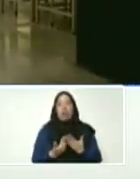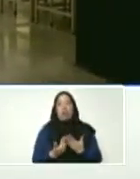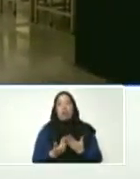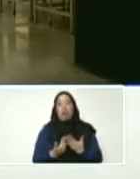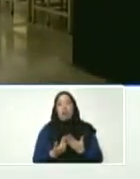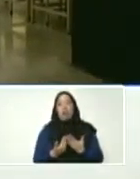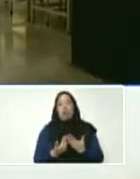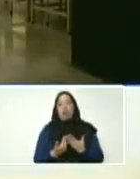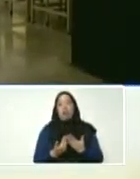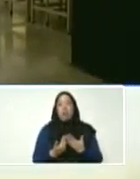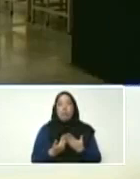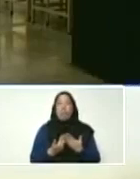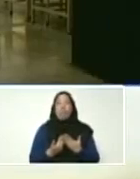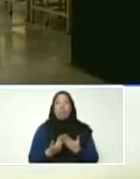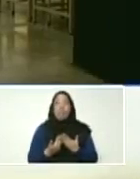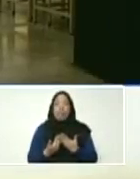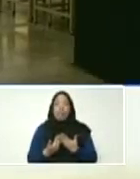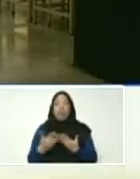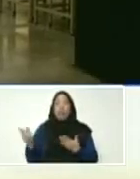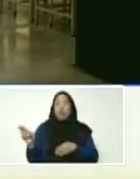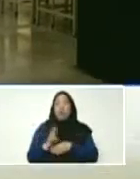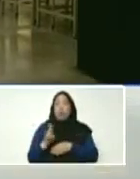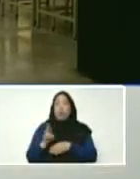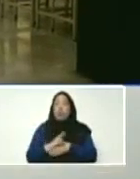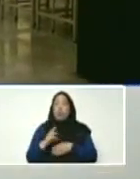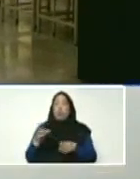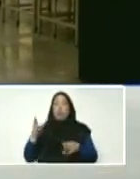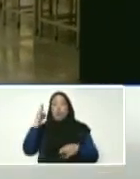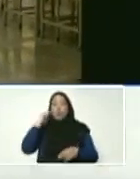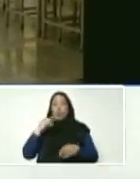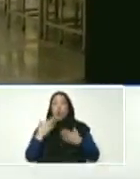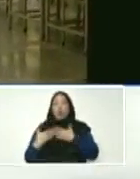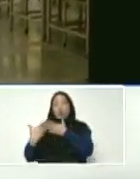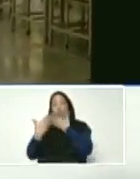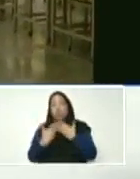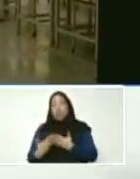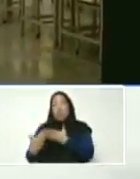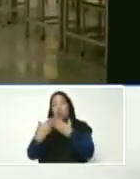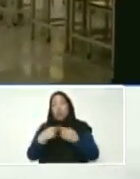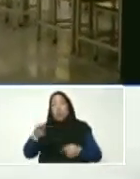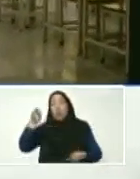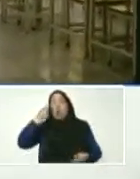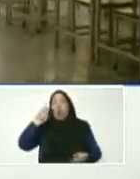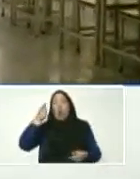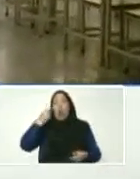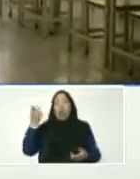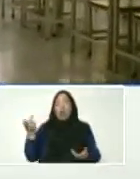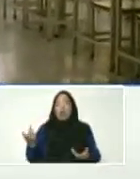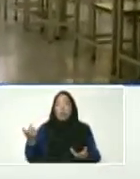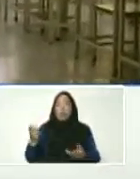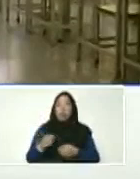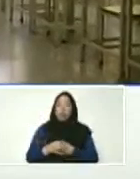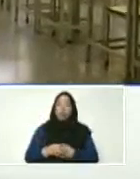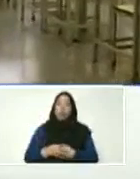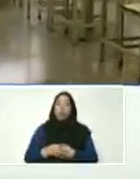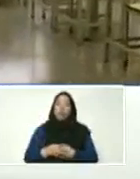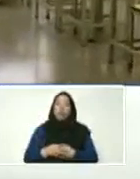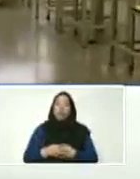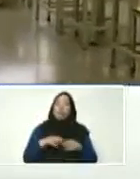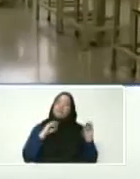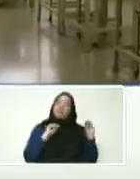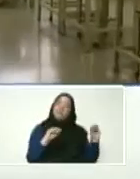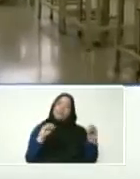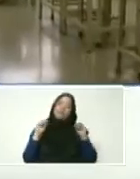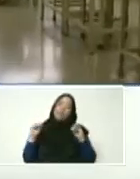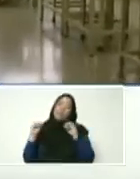la OVE, alerta a la OVE, a la Organización Bolivariana de Estudiantes, alerta muchachos. Le tocaba a